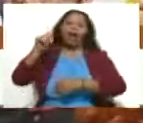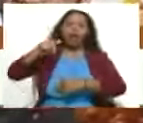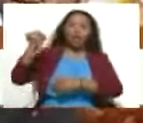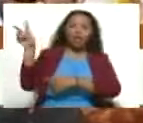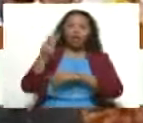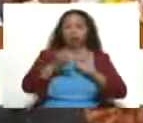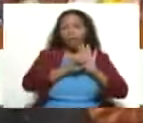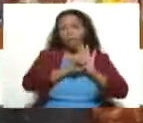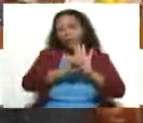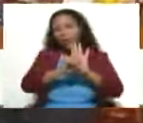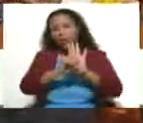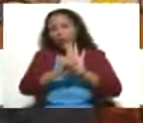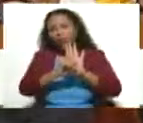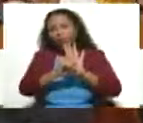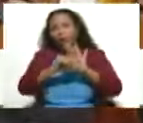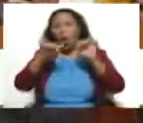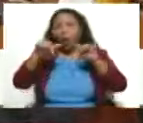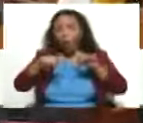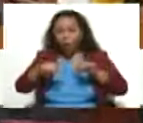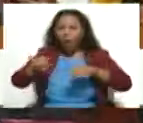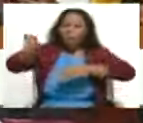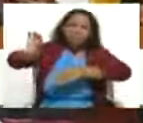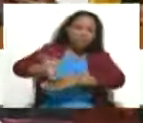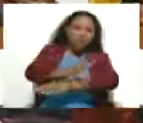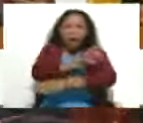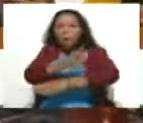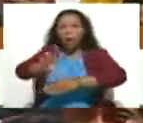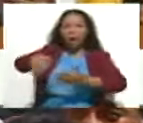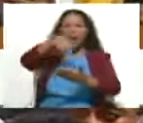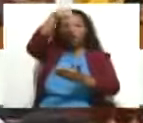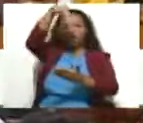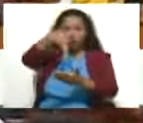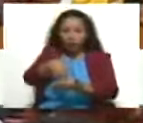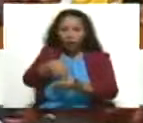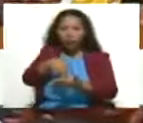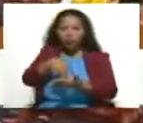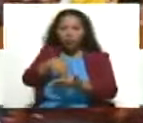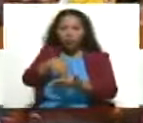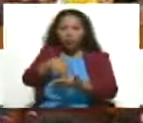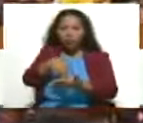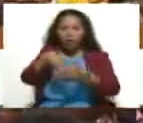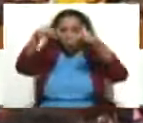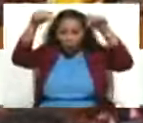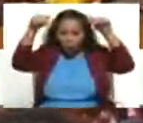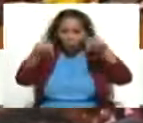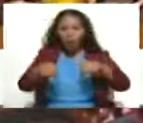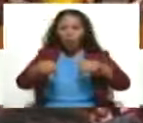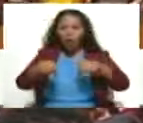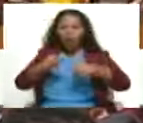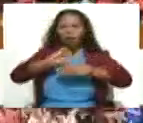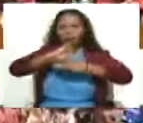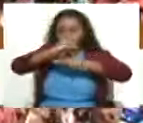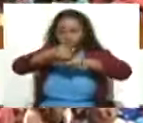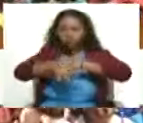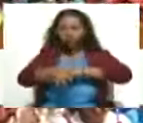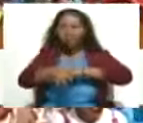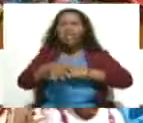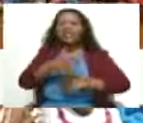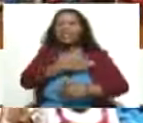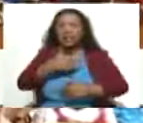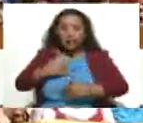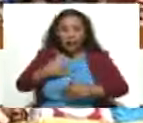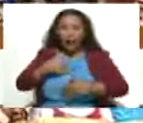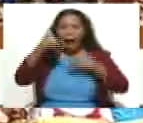fuerza el Gloria al bravo pueblo. Hoy el Delta quiere